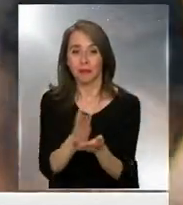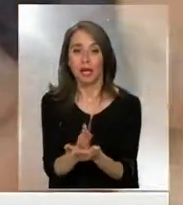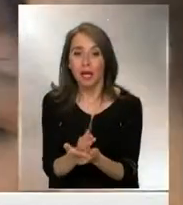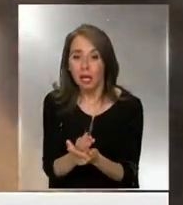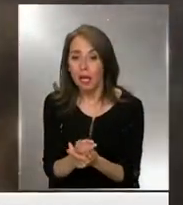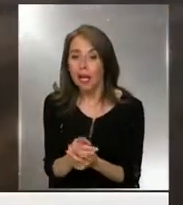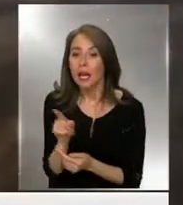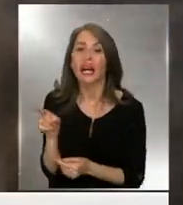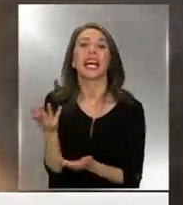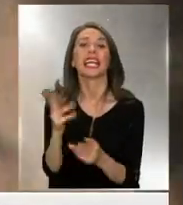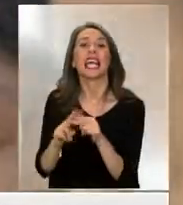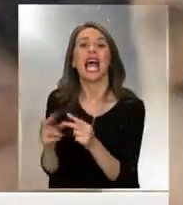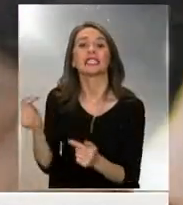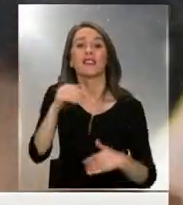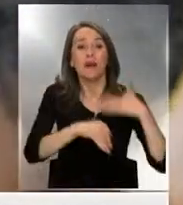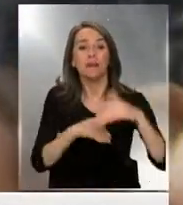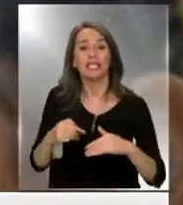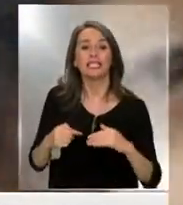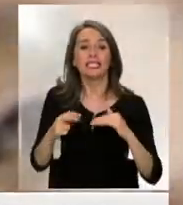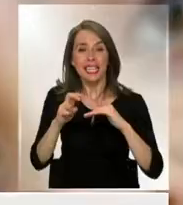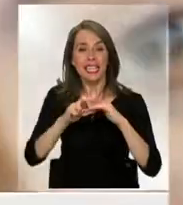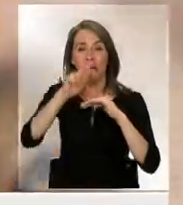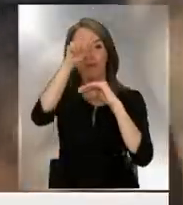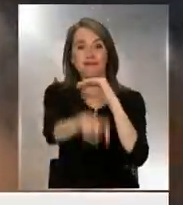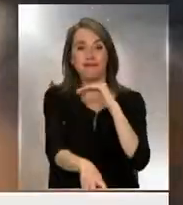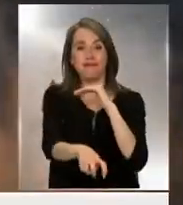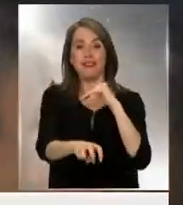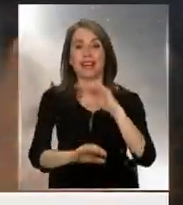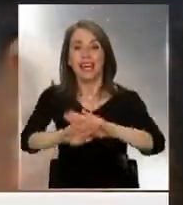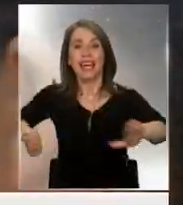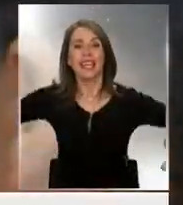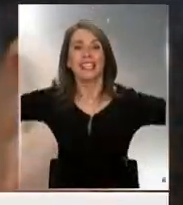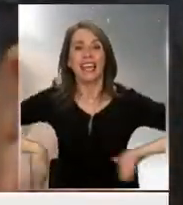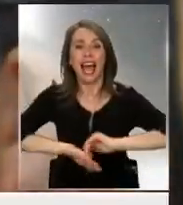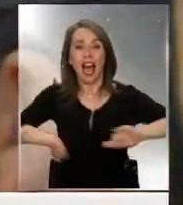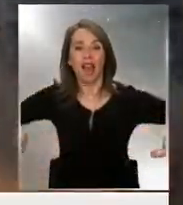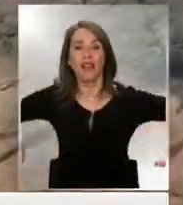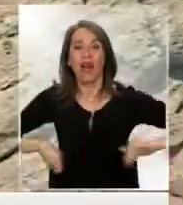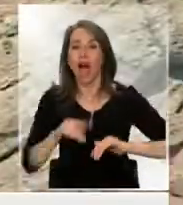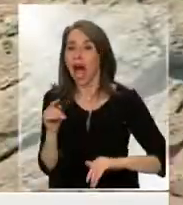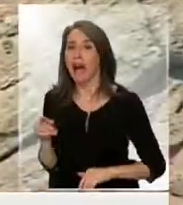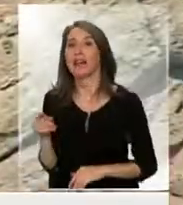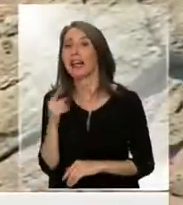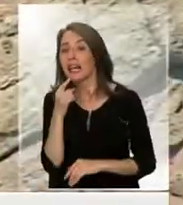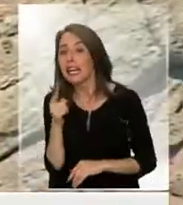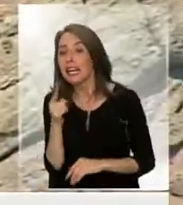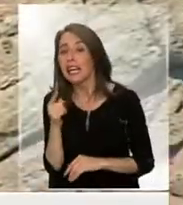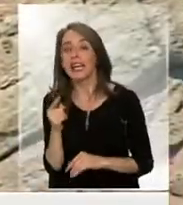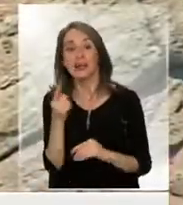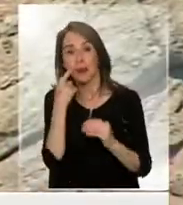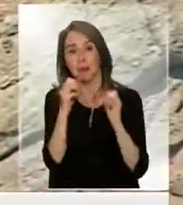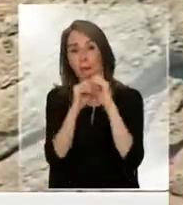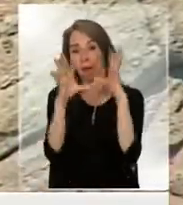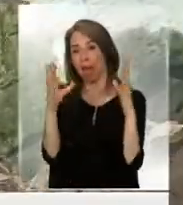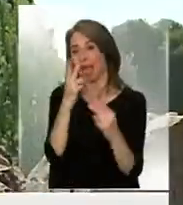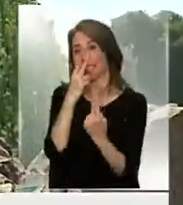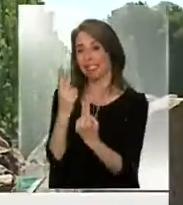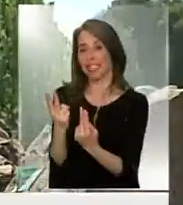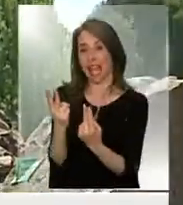¿Qué hacen ustedes cuando vienen a la piscina? Tirar los piqueros y nada. Meten a la piscina y nada. Más claro echarle agua,